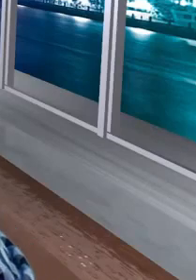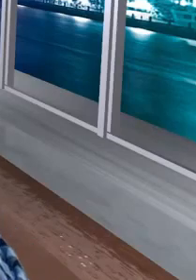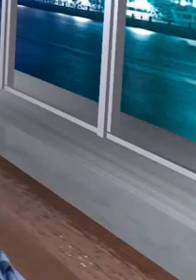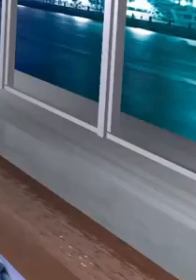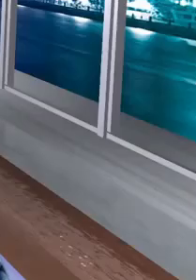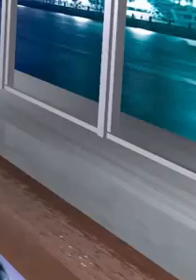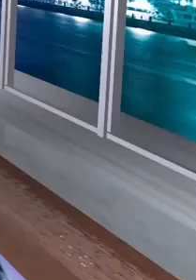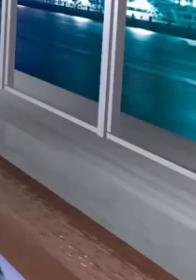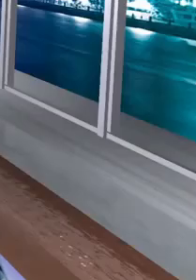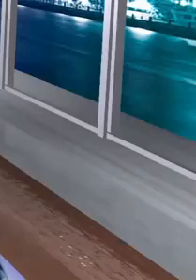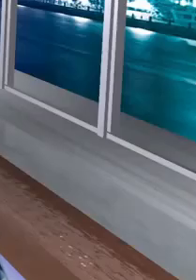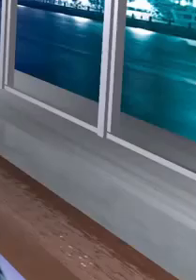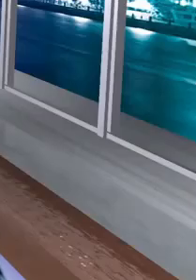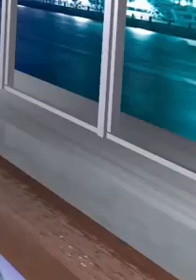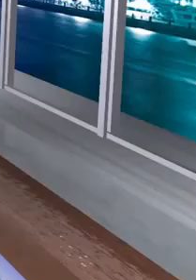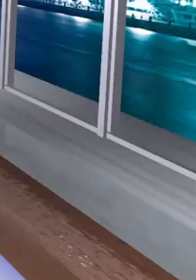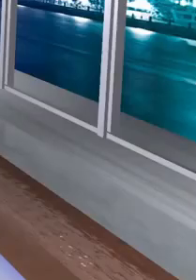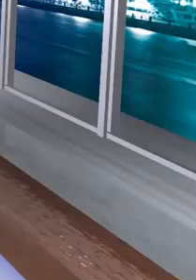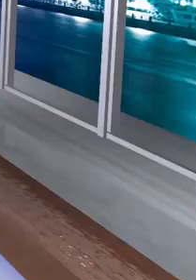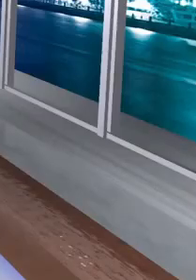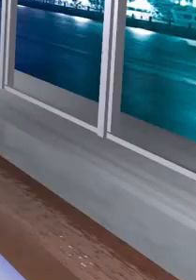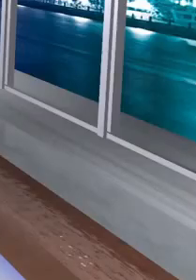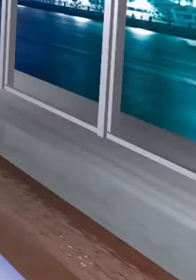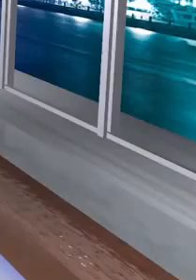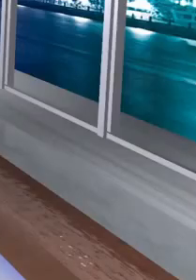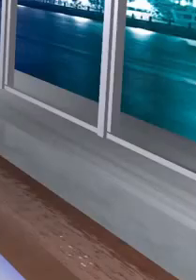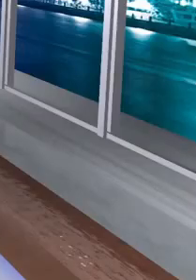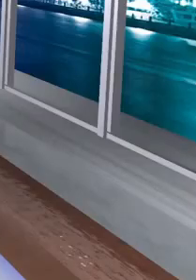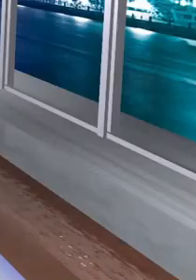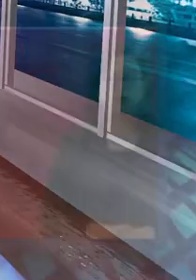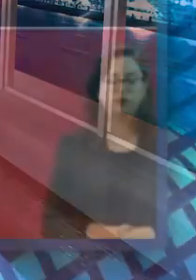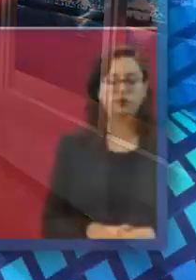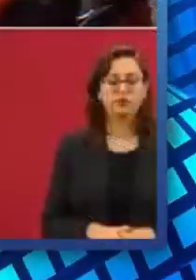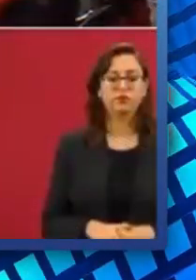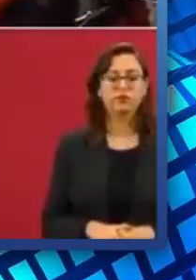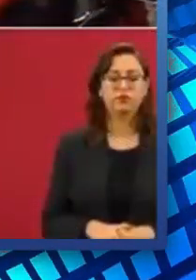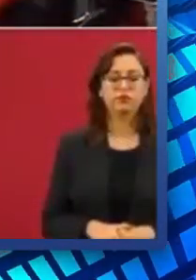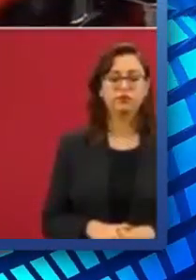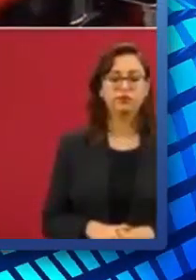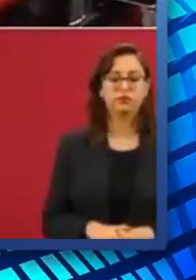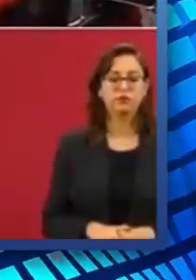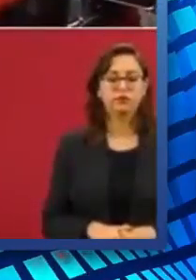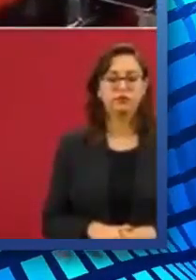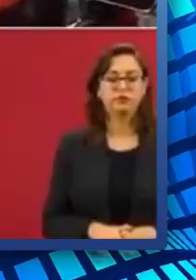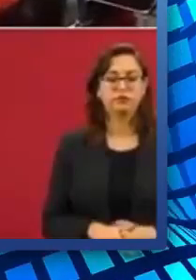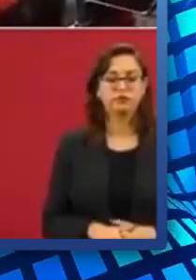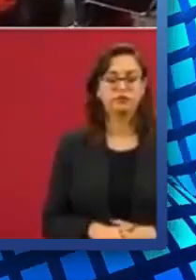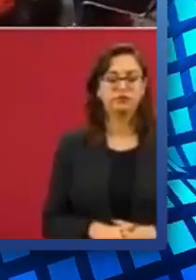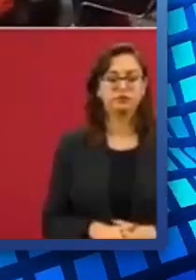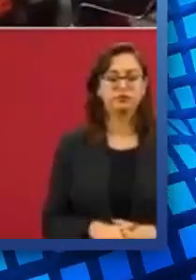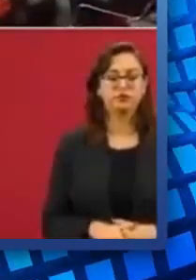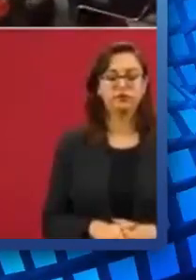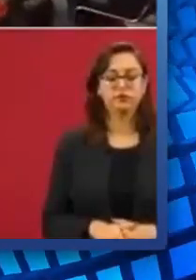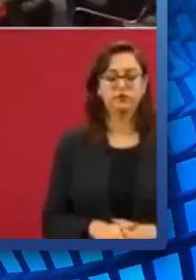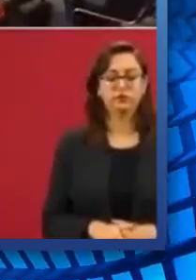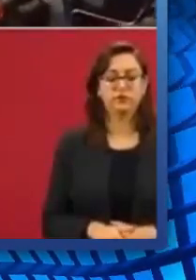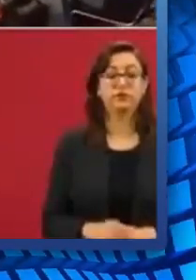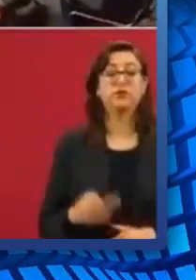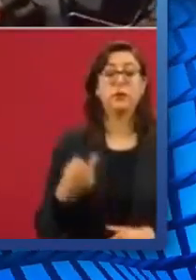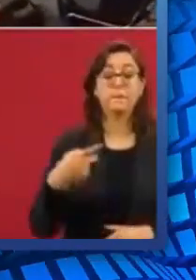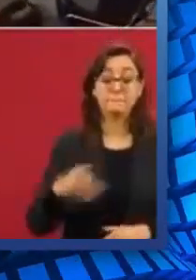O sea que no tuvo nada que ver. Pero vamos a escuchar cómo narró el presidente López Obrador esto. Que nos tocaba ir a inaugurar unas